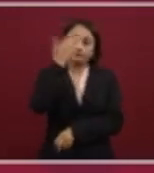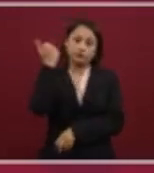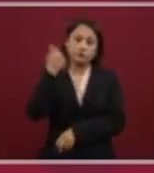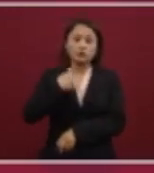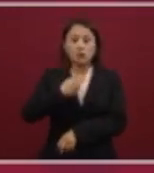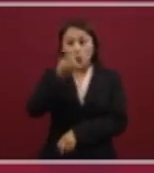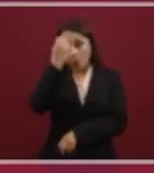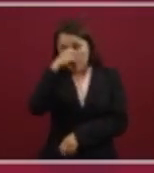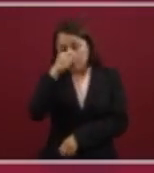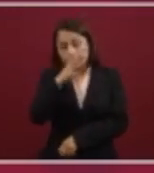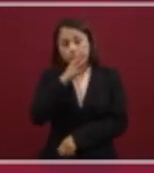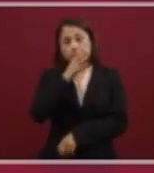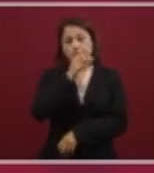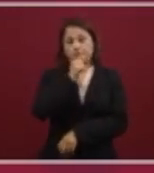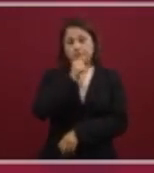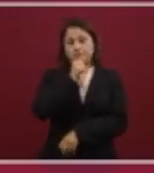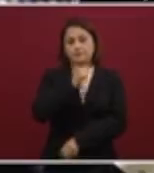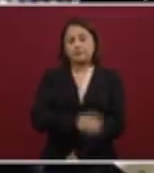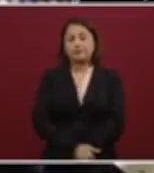opinar.